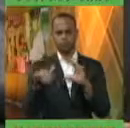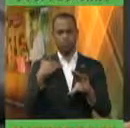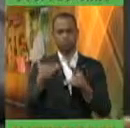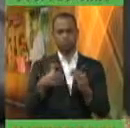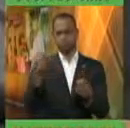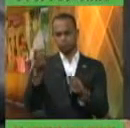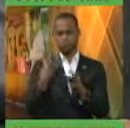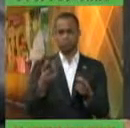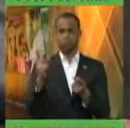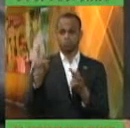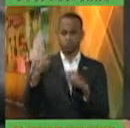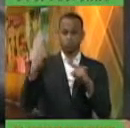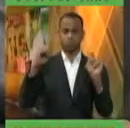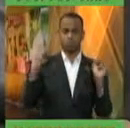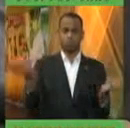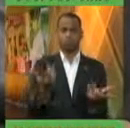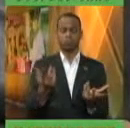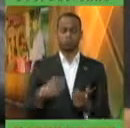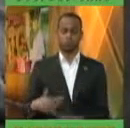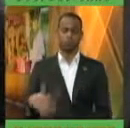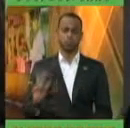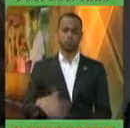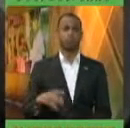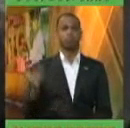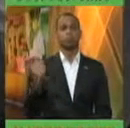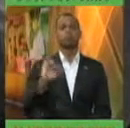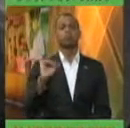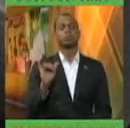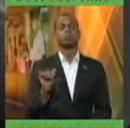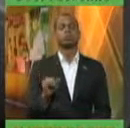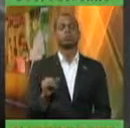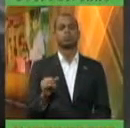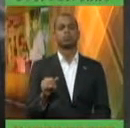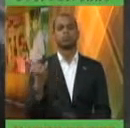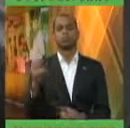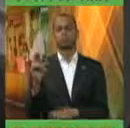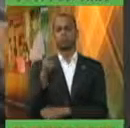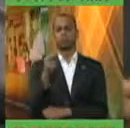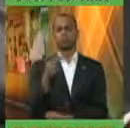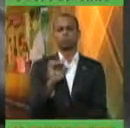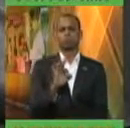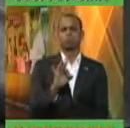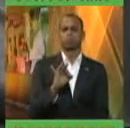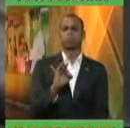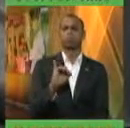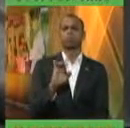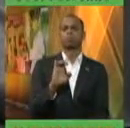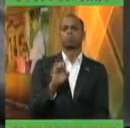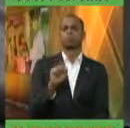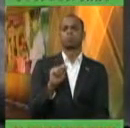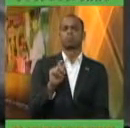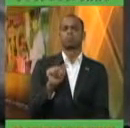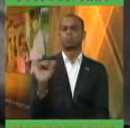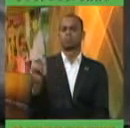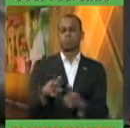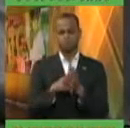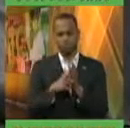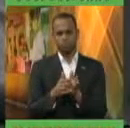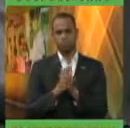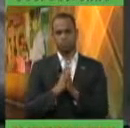dando testimonio de los resultados y también ahora el hotel fiesta también estado demandando lo